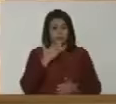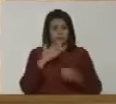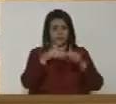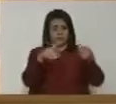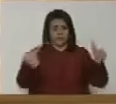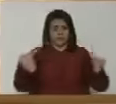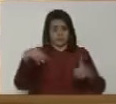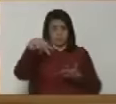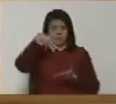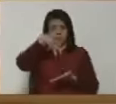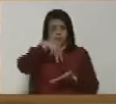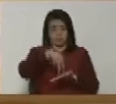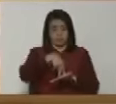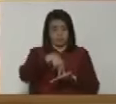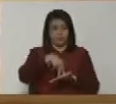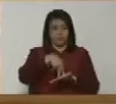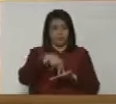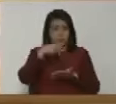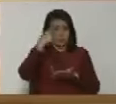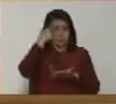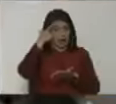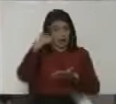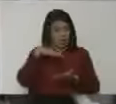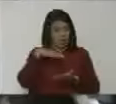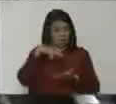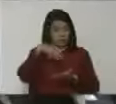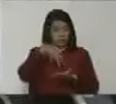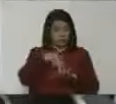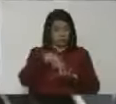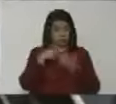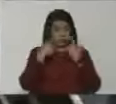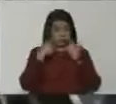Solicita a la tribuna de oradores, creo. Se le concede.